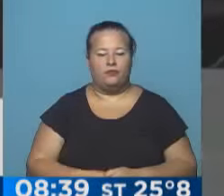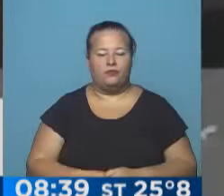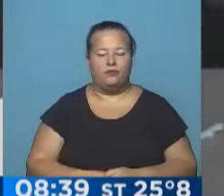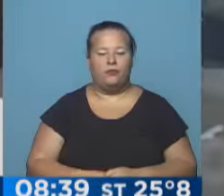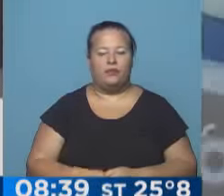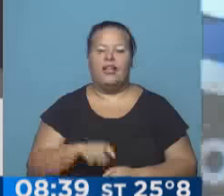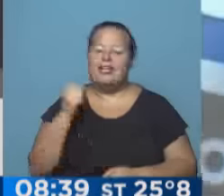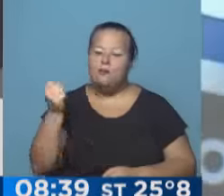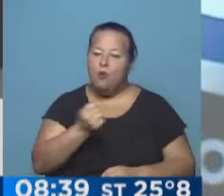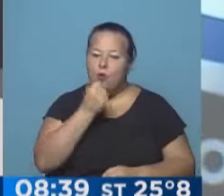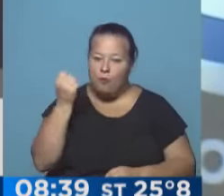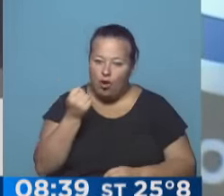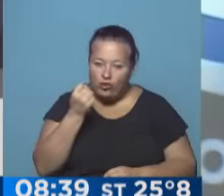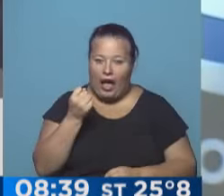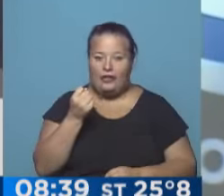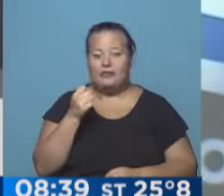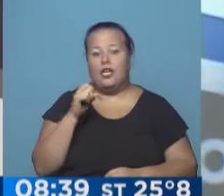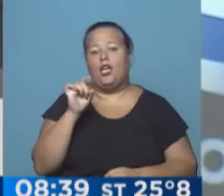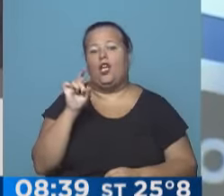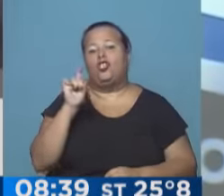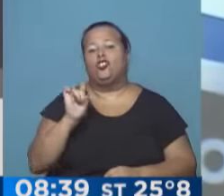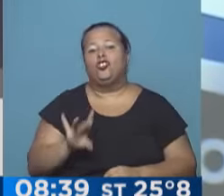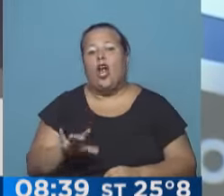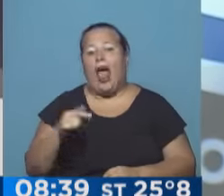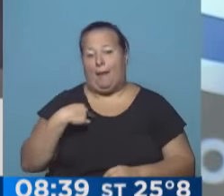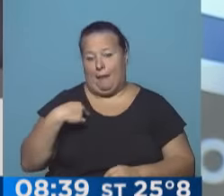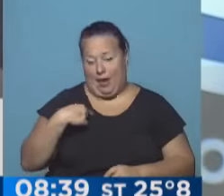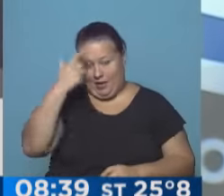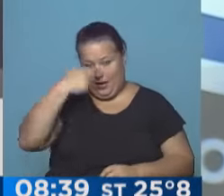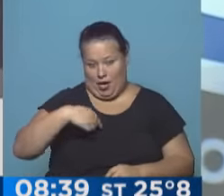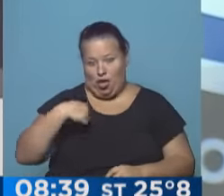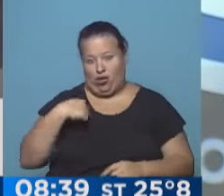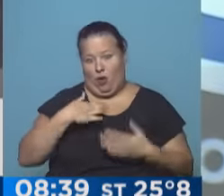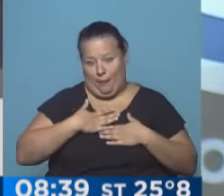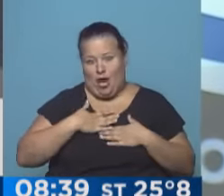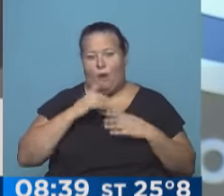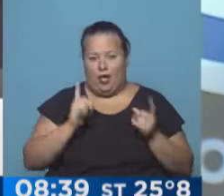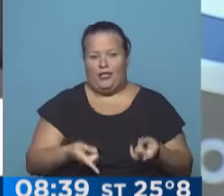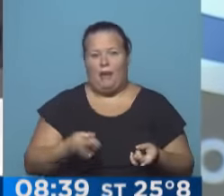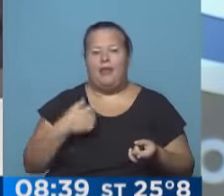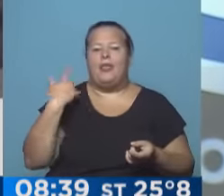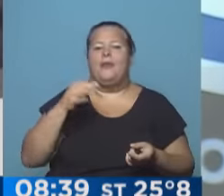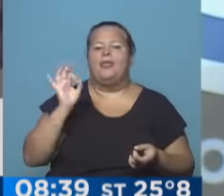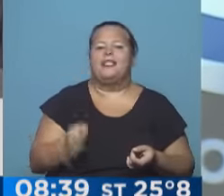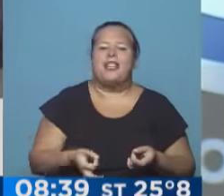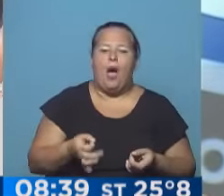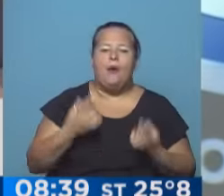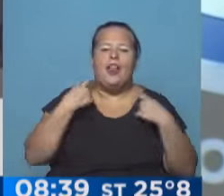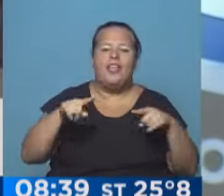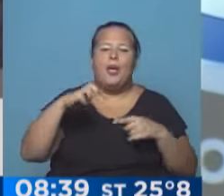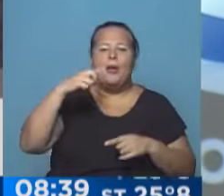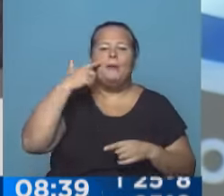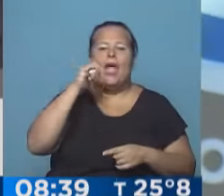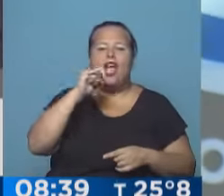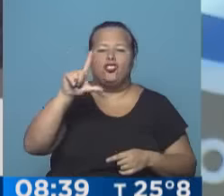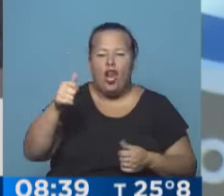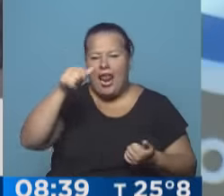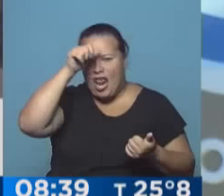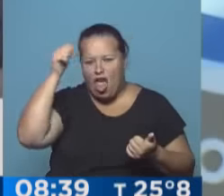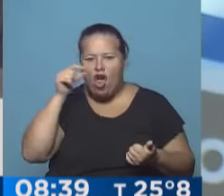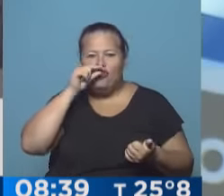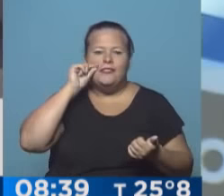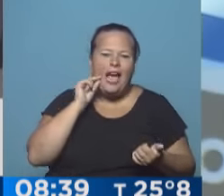Tan importante, no solo bueno, para mí, por personalmente lo mío, pero desde ya de saber, por ejemplo, de los discos de Piazzolla, de León, de Charly,